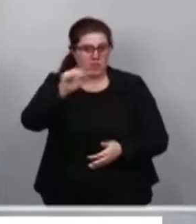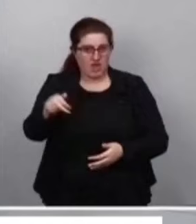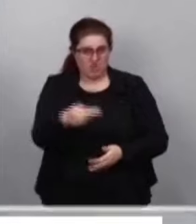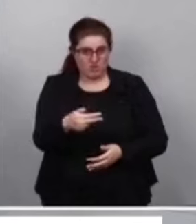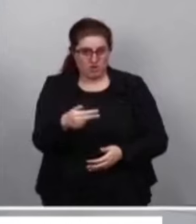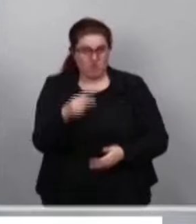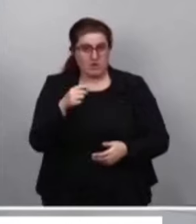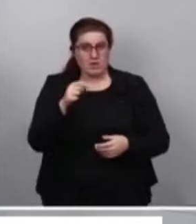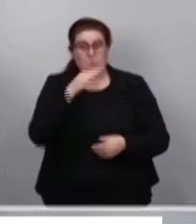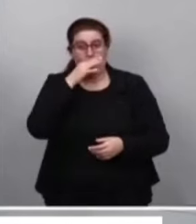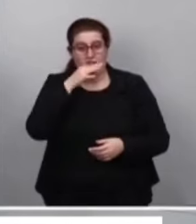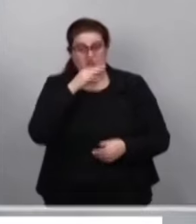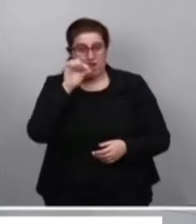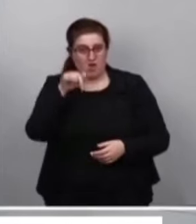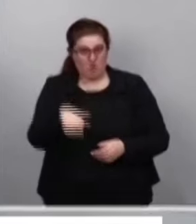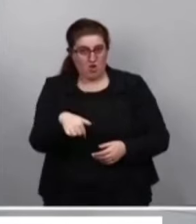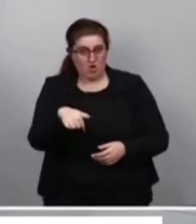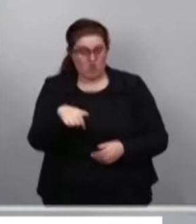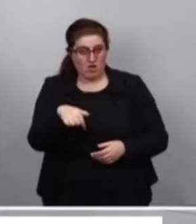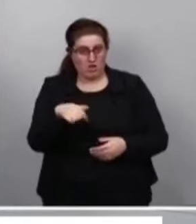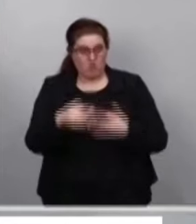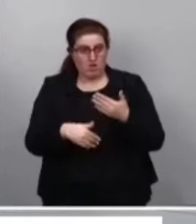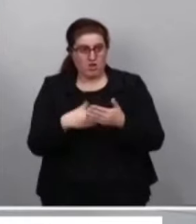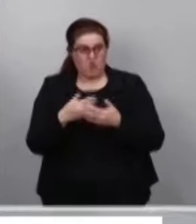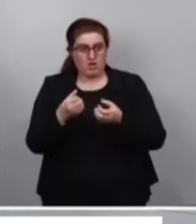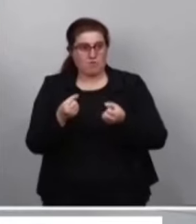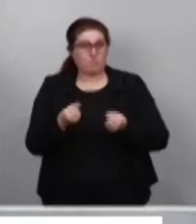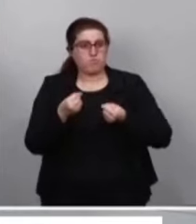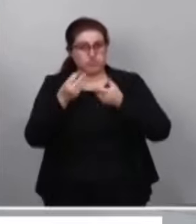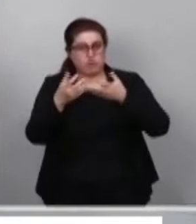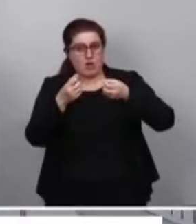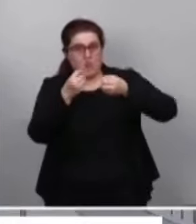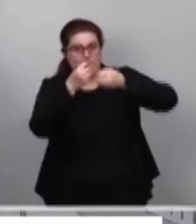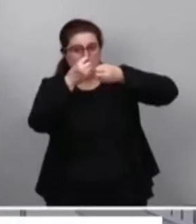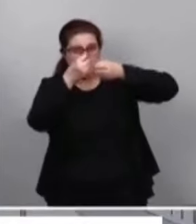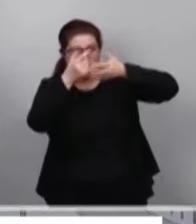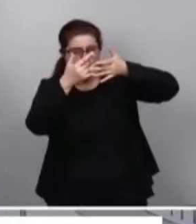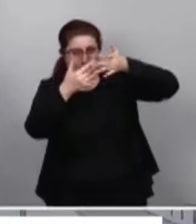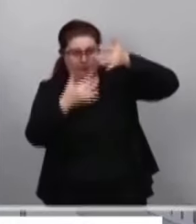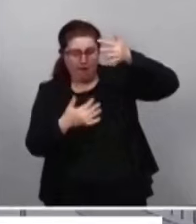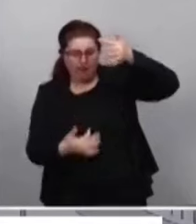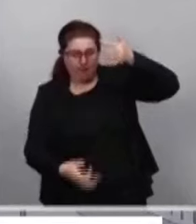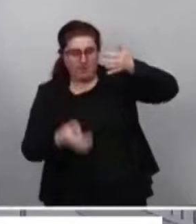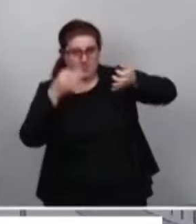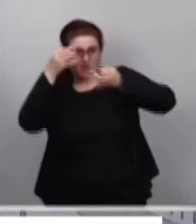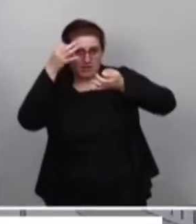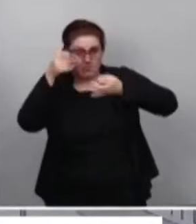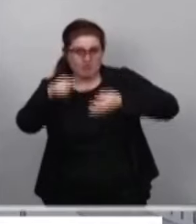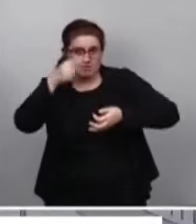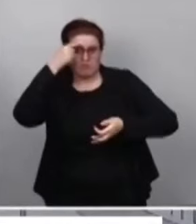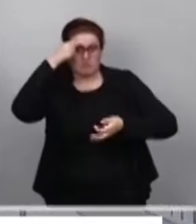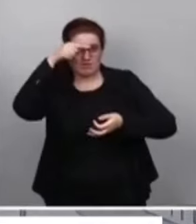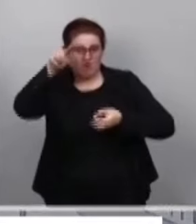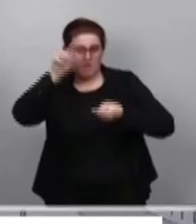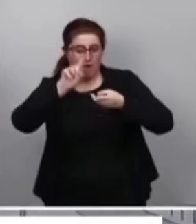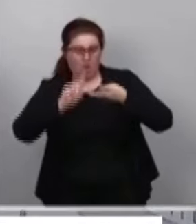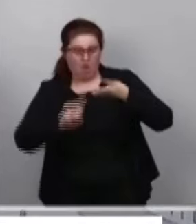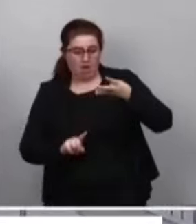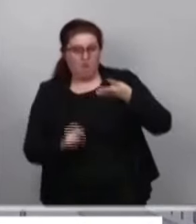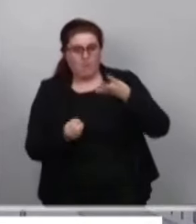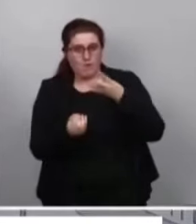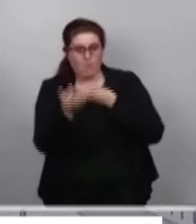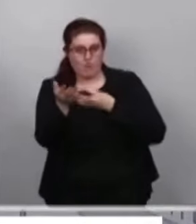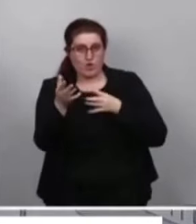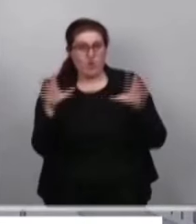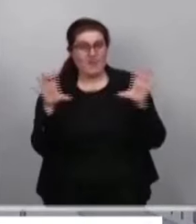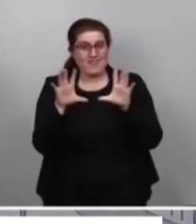lo largo de la tarde del día de hoy el desglose exacto y concreto para que ustedes tengan esas cuantías.